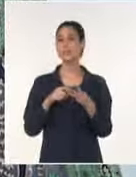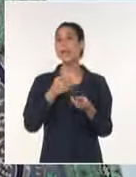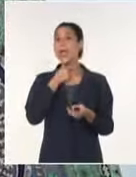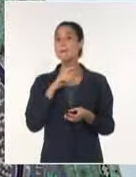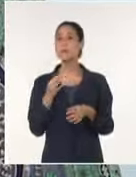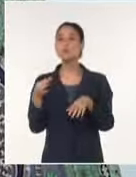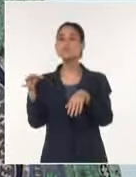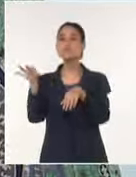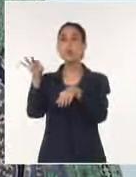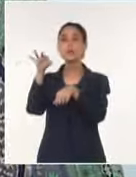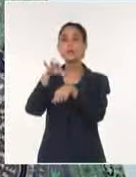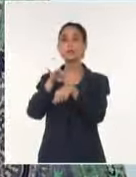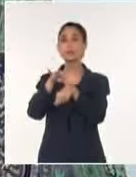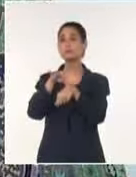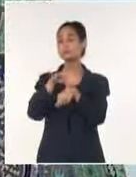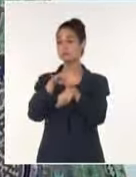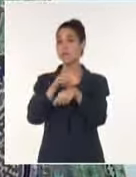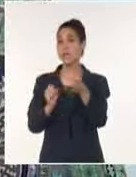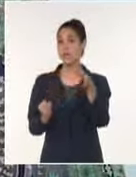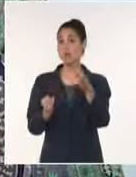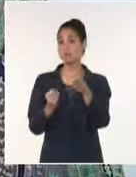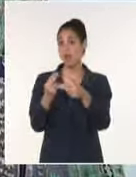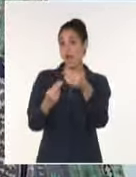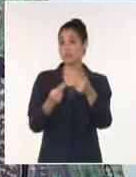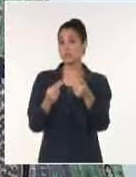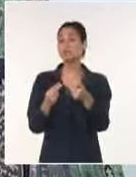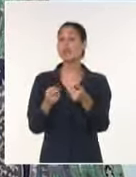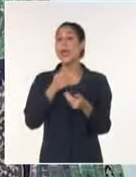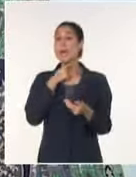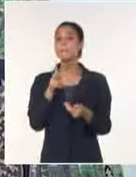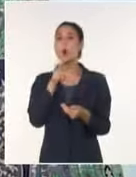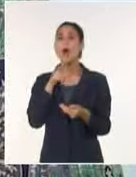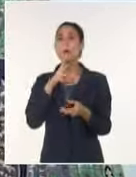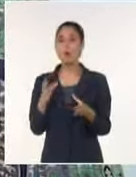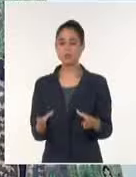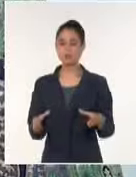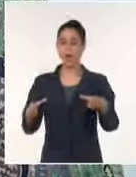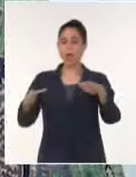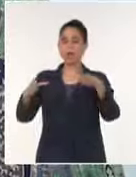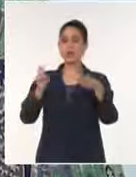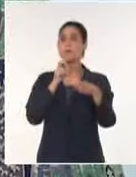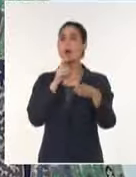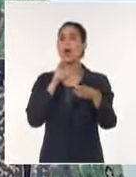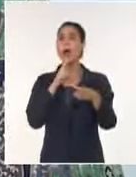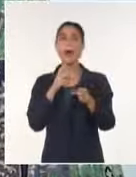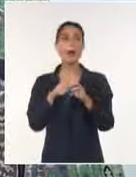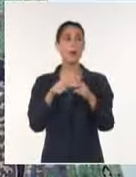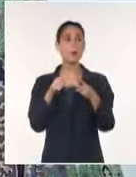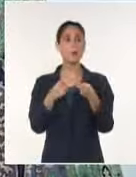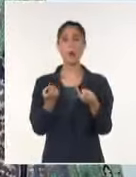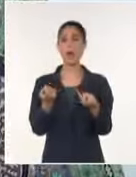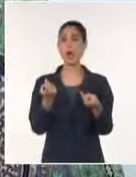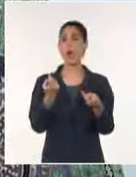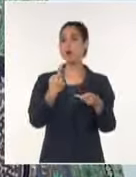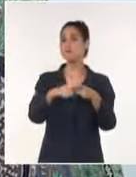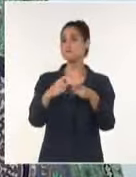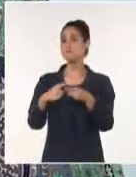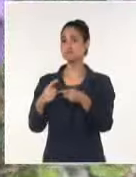por qué digo que lo criamos en casa? Tanques destapados, las azoteas con agua, las canales